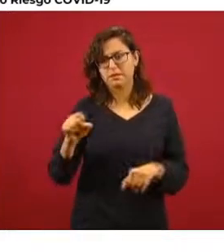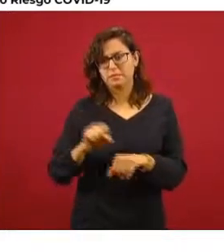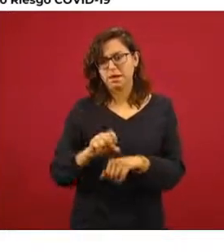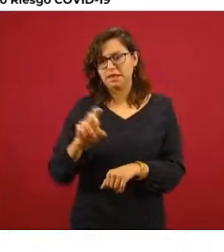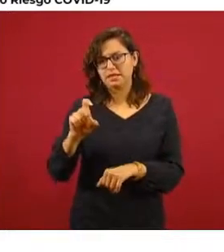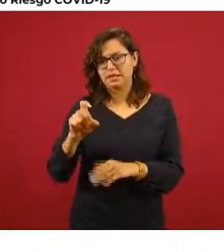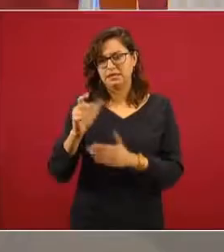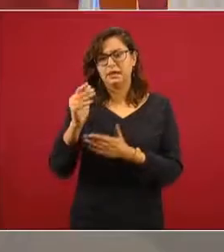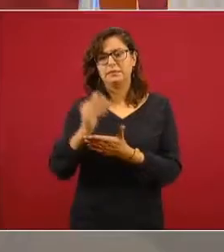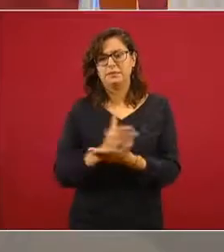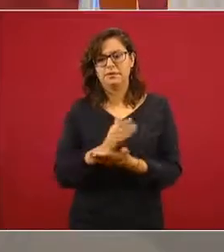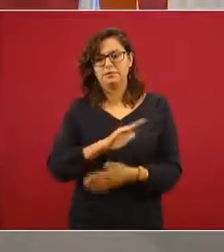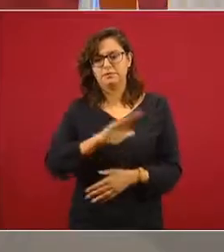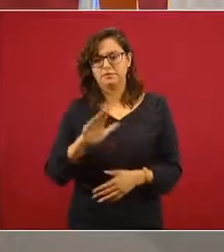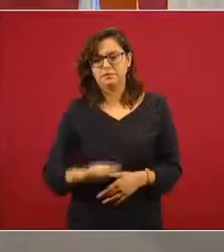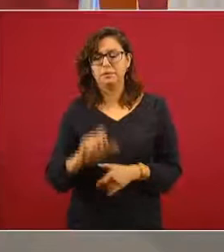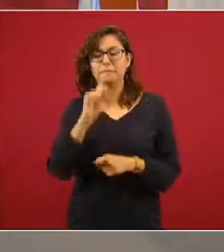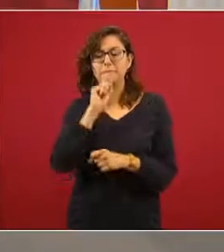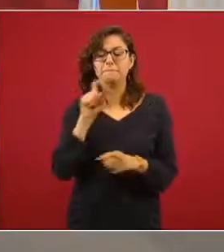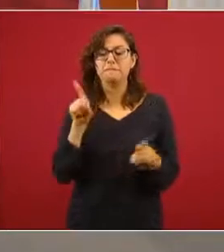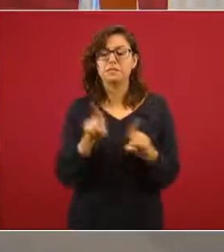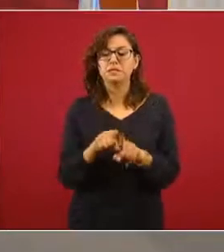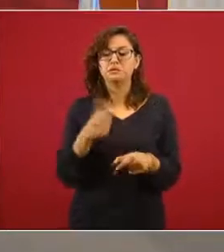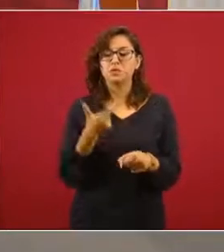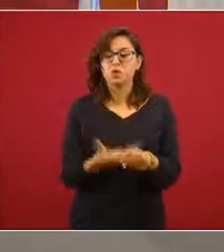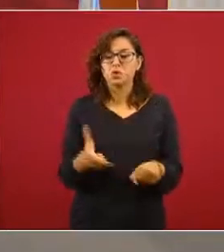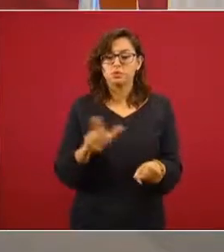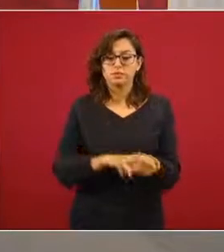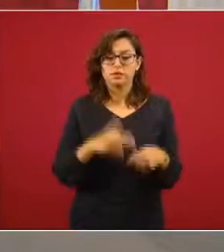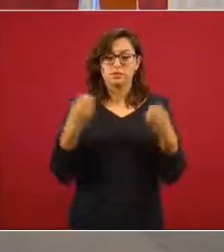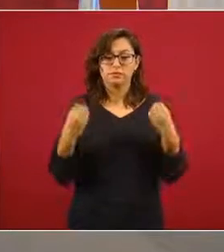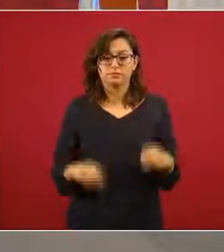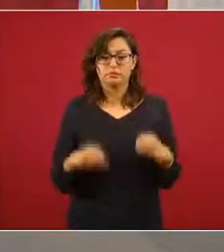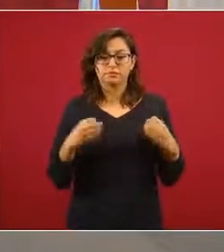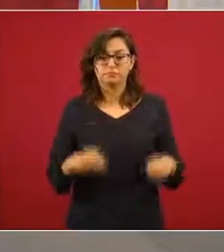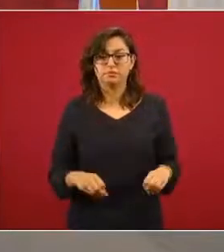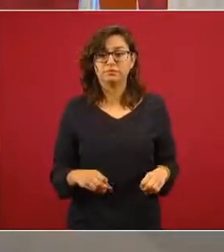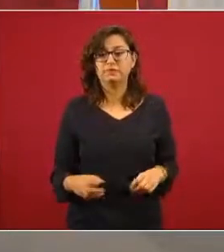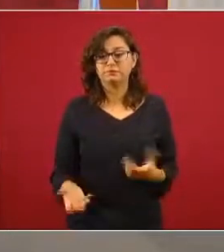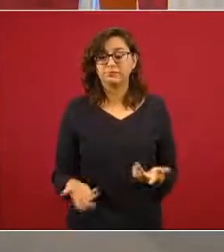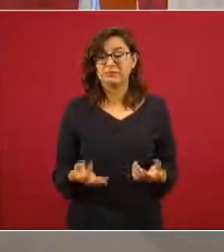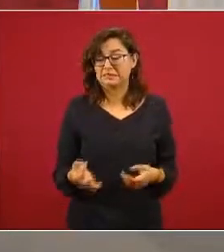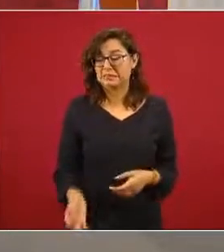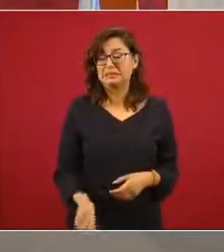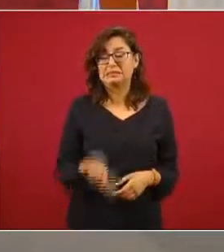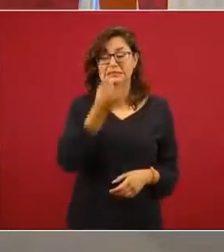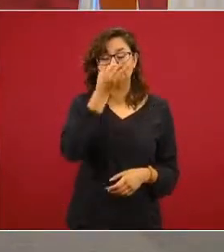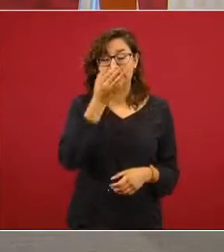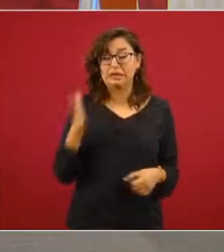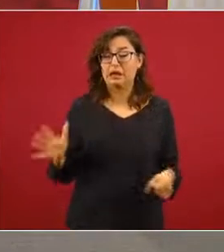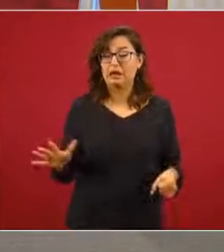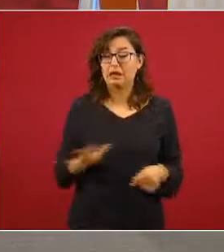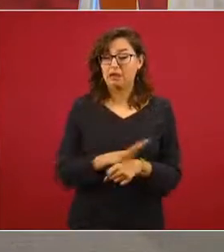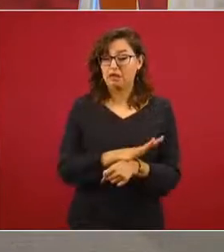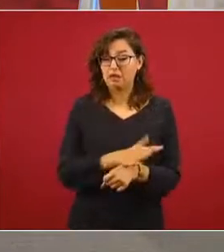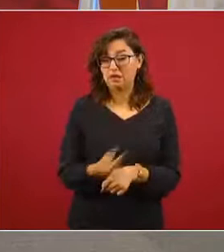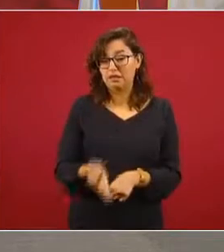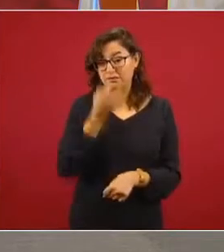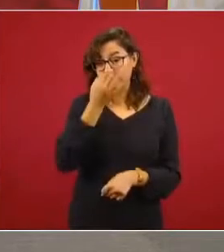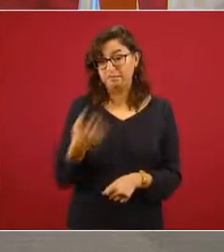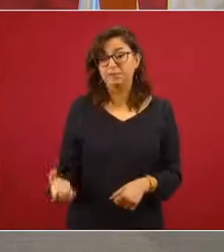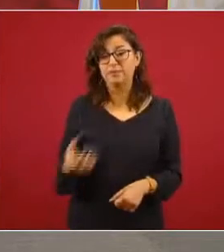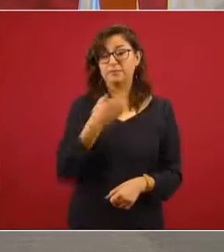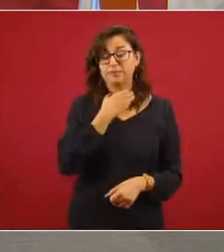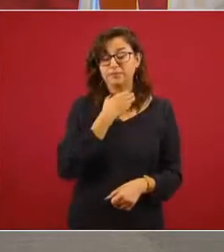La siguiente, la ocupación hospitalaria de Tamaulipas también llegó a puntos cercanos a la saturación hasta 1 de